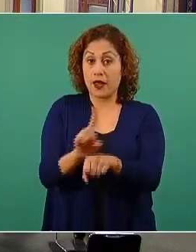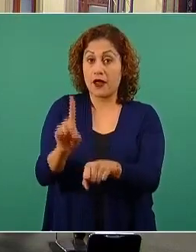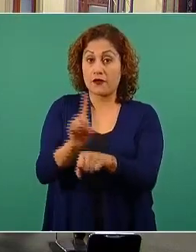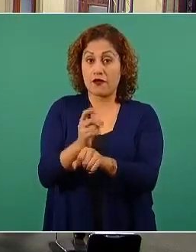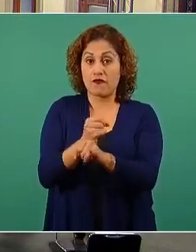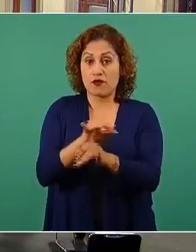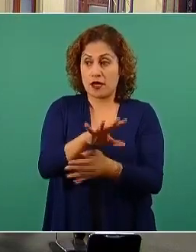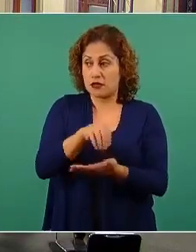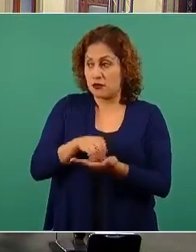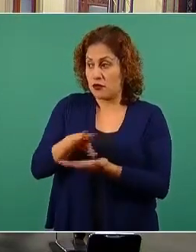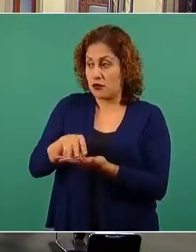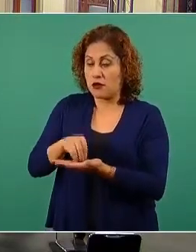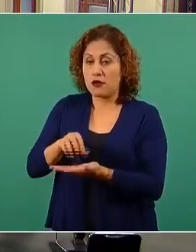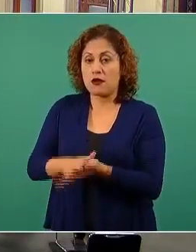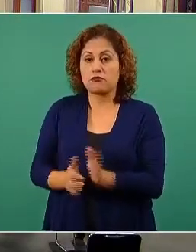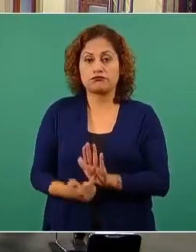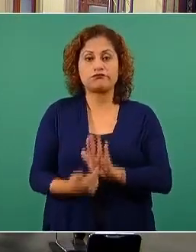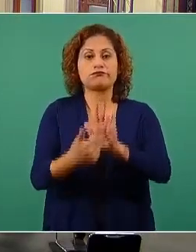información.